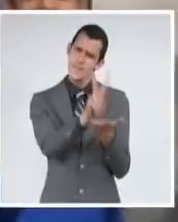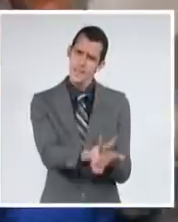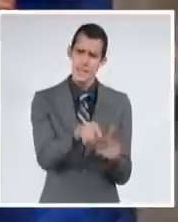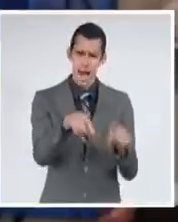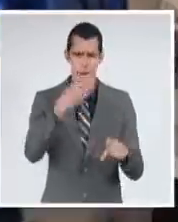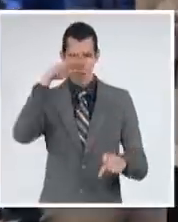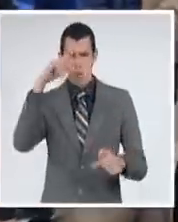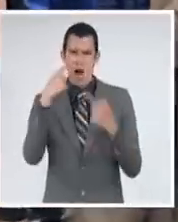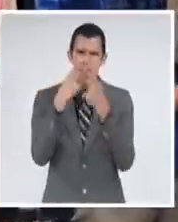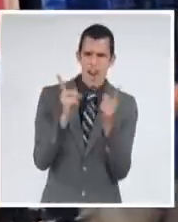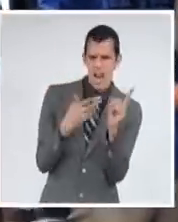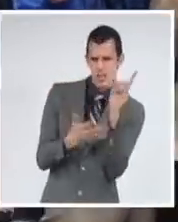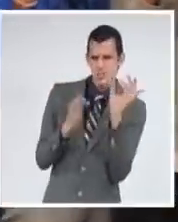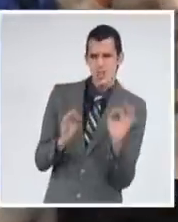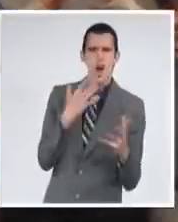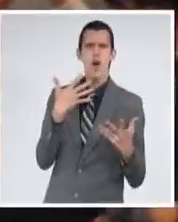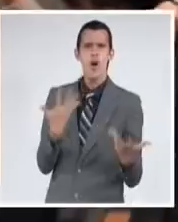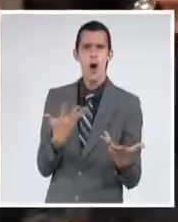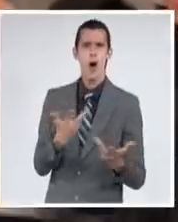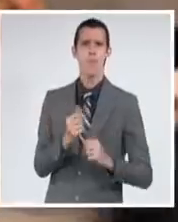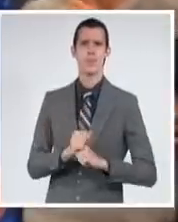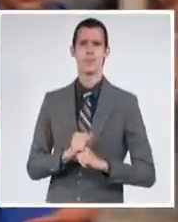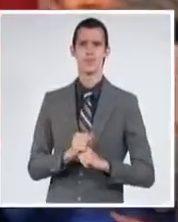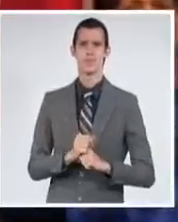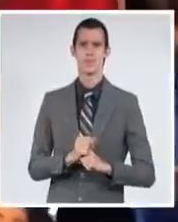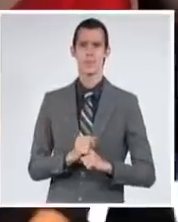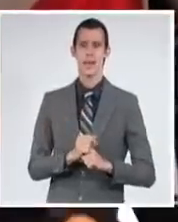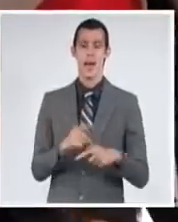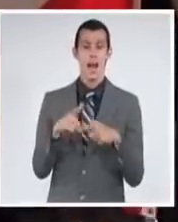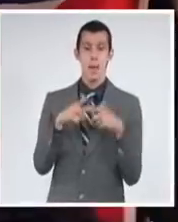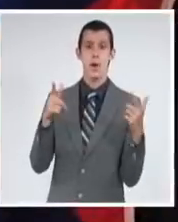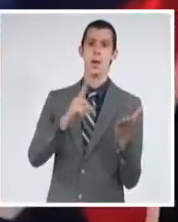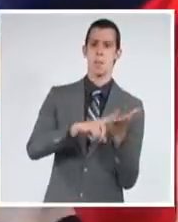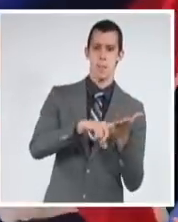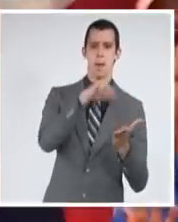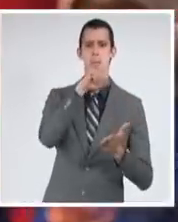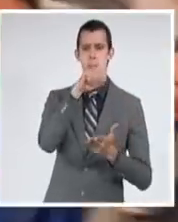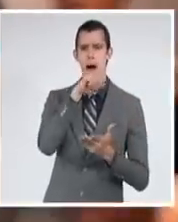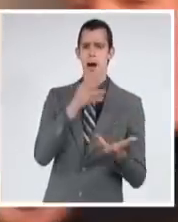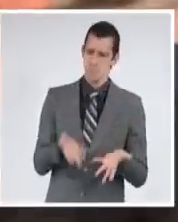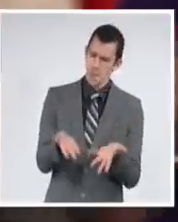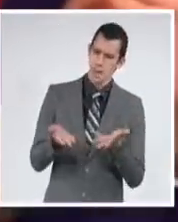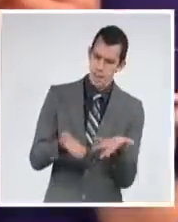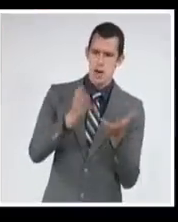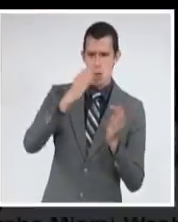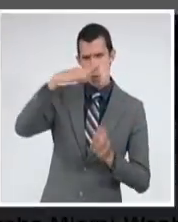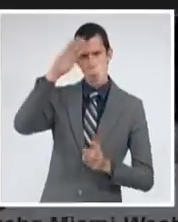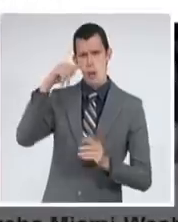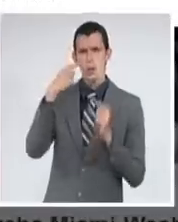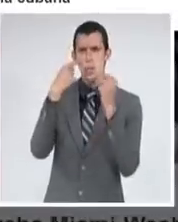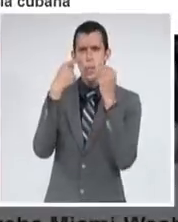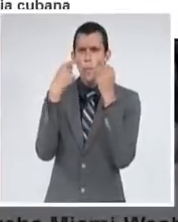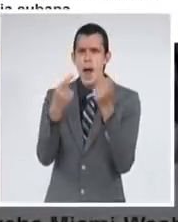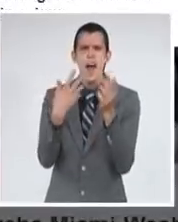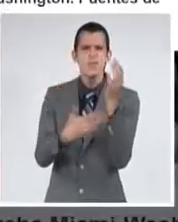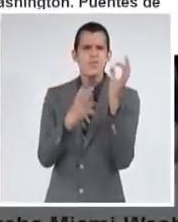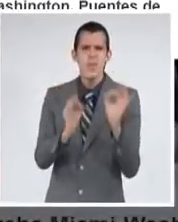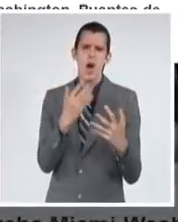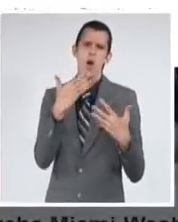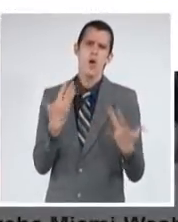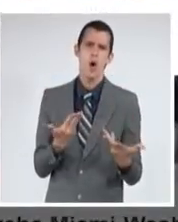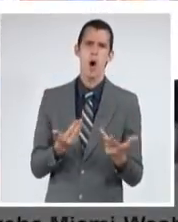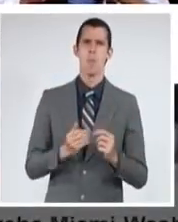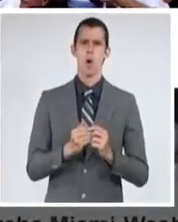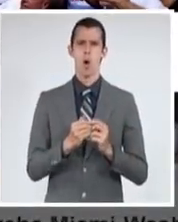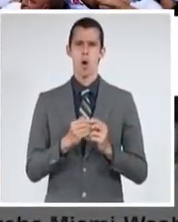más esperadas por padres y alumnos de su escuela de Seattle, al noroeste de Estados Unidos, donde vive Lazo. Uno de sus estudiantes